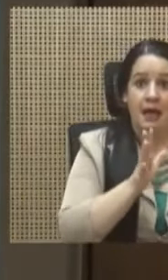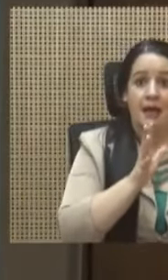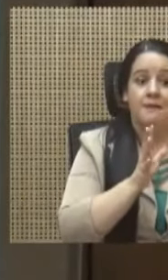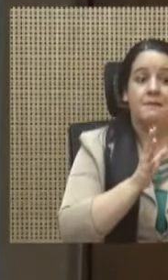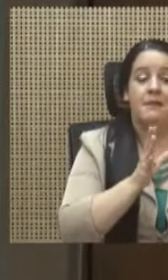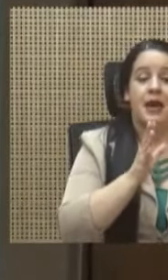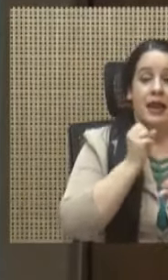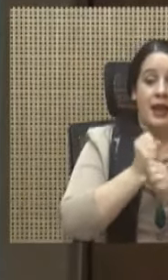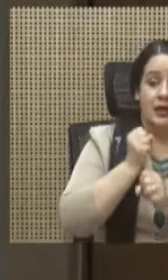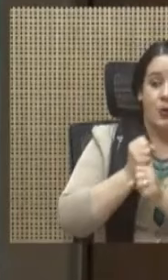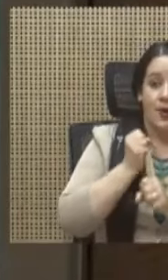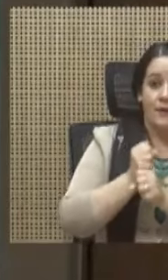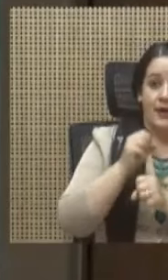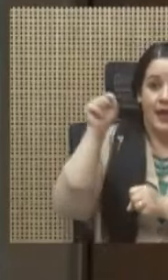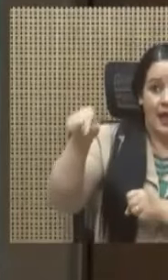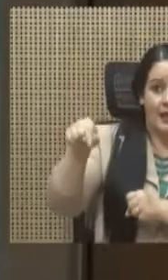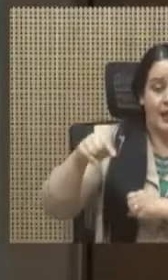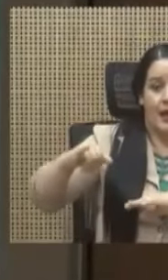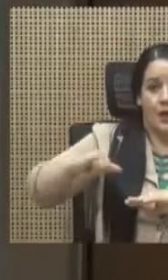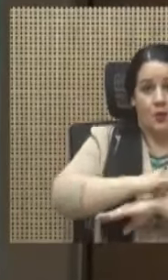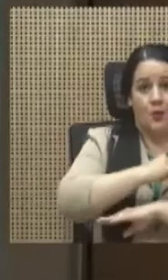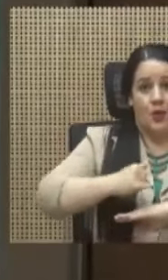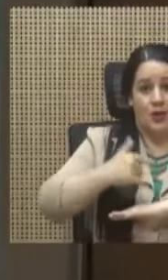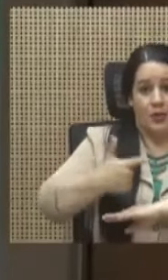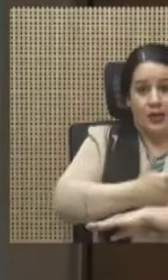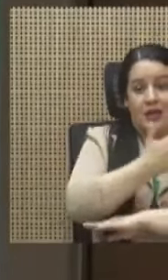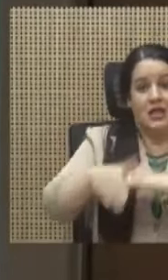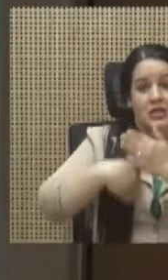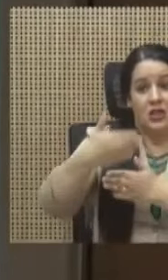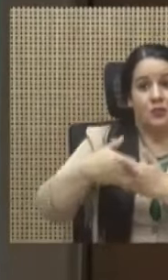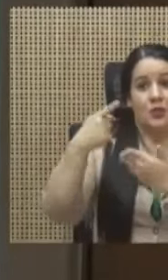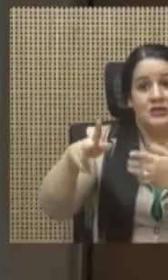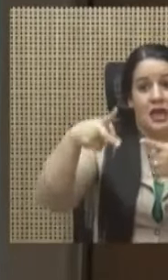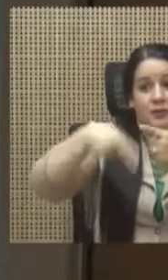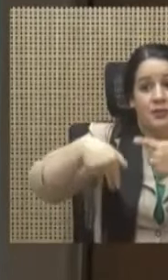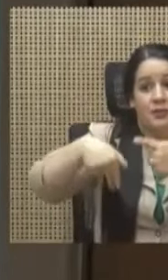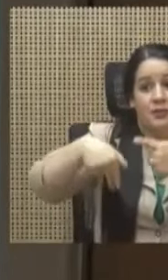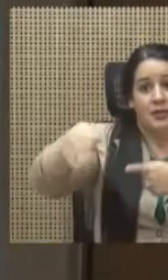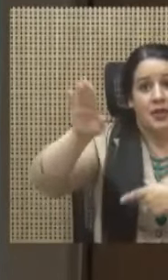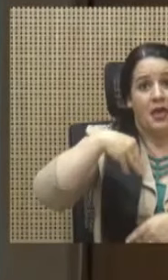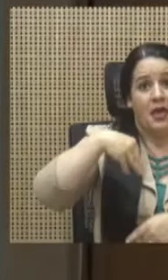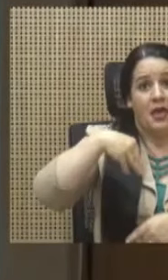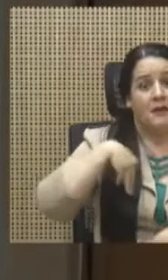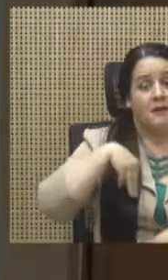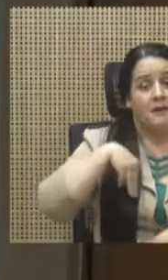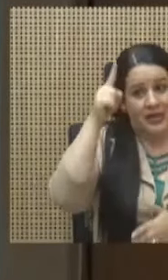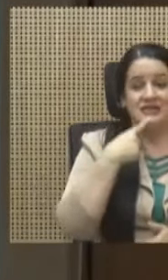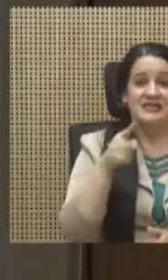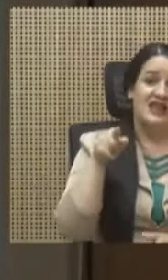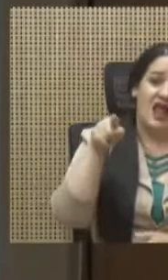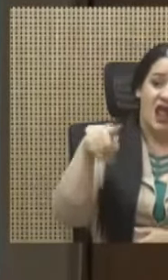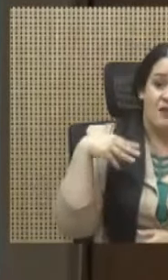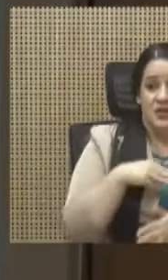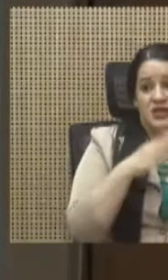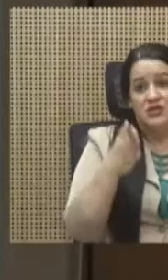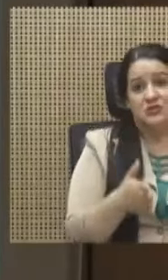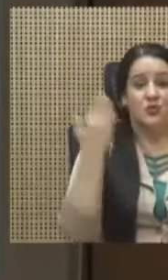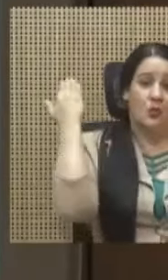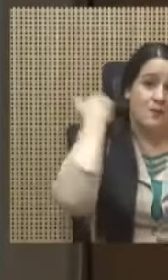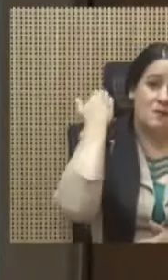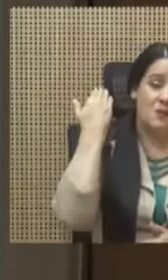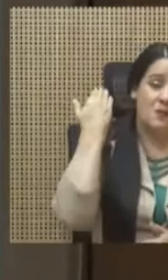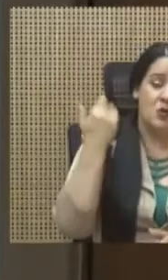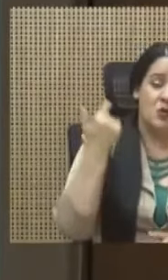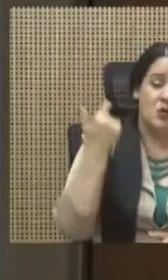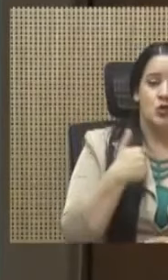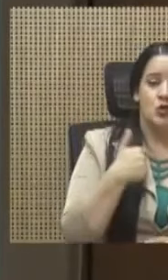Liberia y después quemo al ministro para poder después alegar el ministro me embarcó Yo no fui